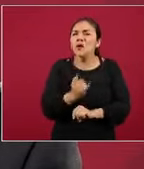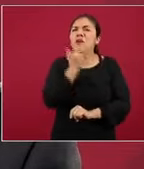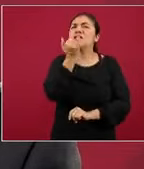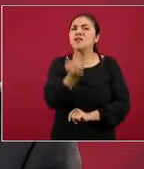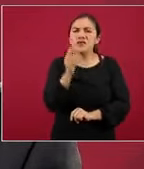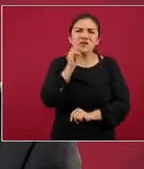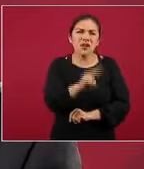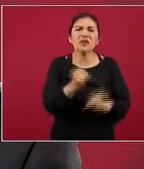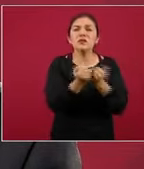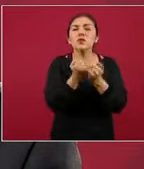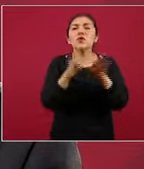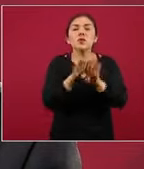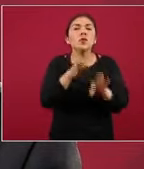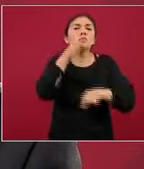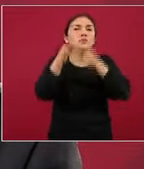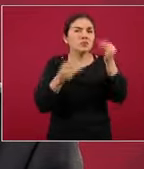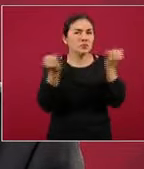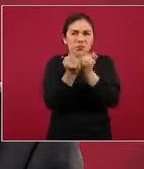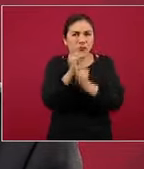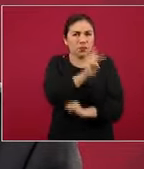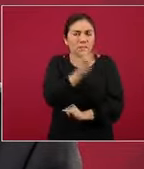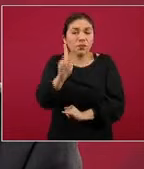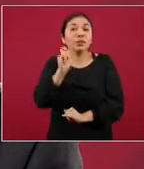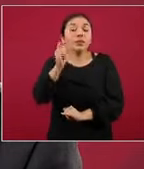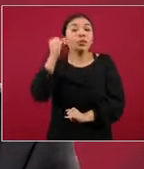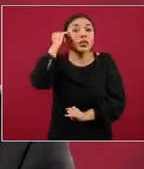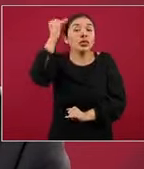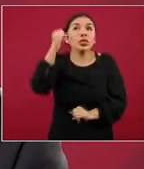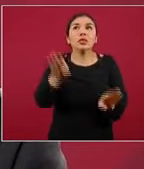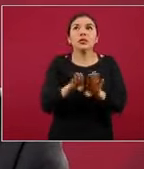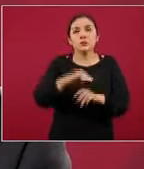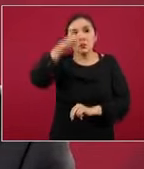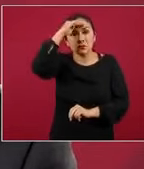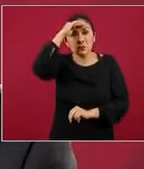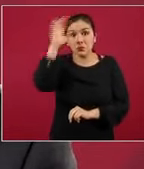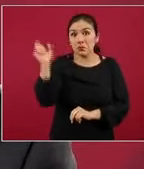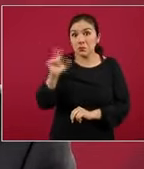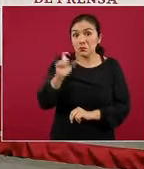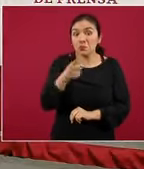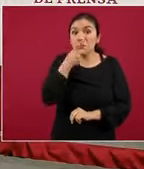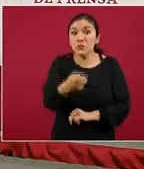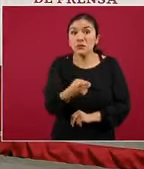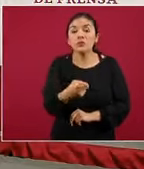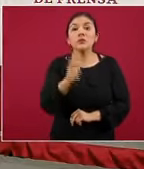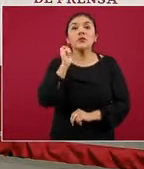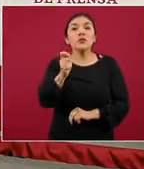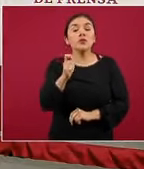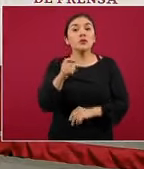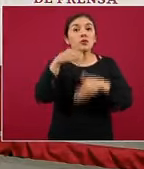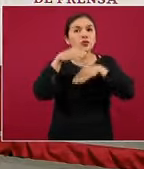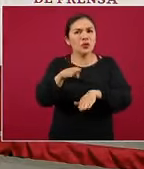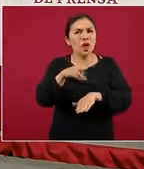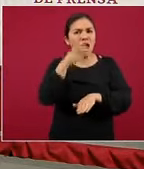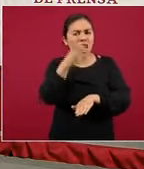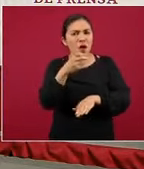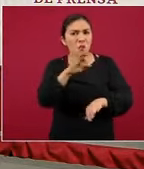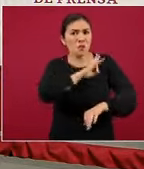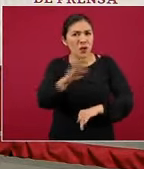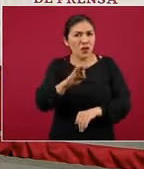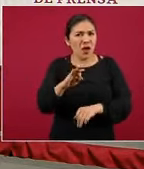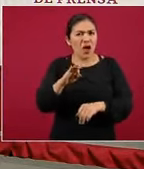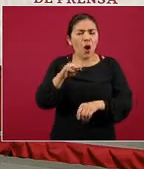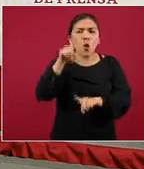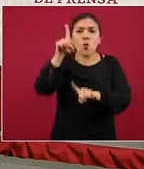equivocadamente, como algunos comentaristas, es la idea de que cuando se mencionó sobre lo irrelevante que podía ser